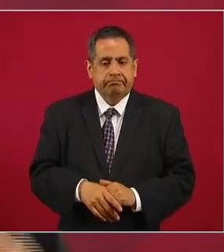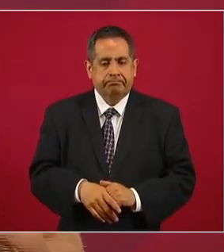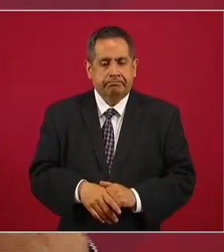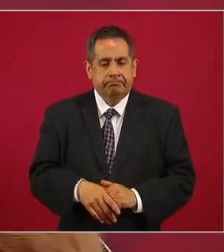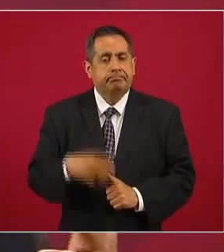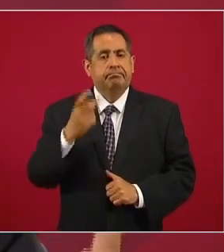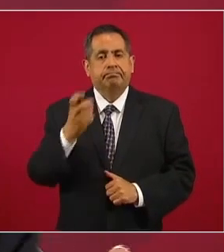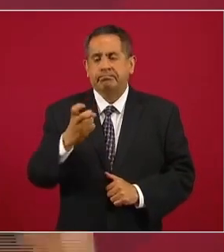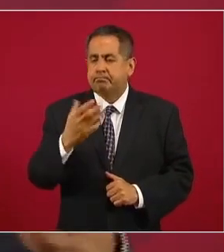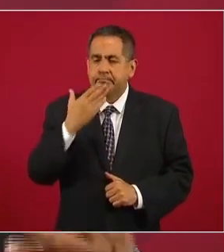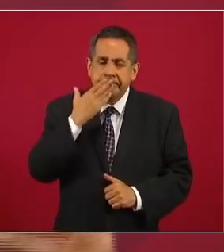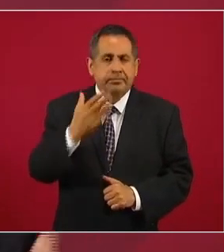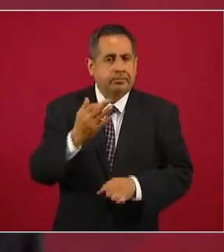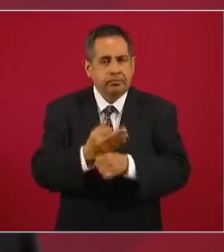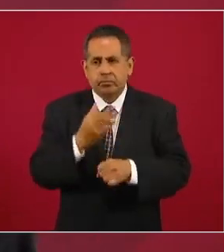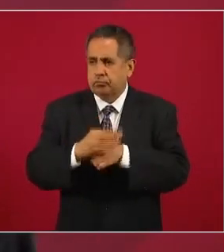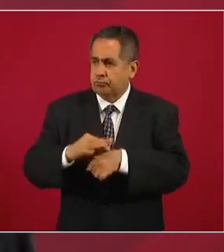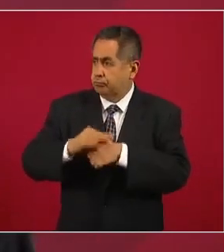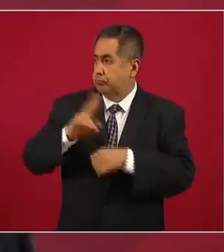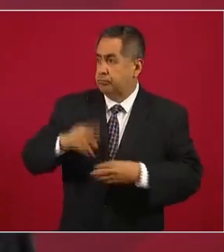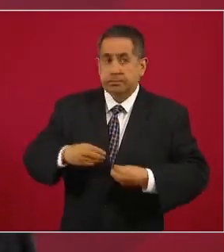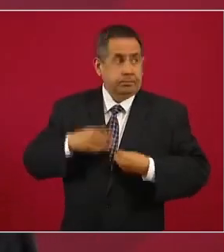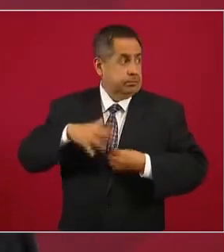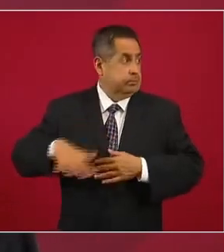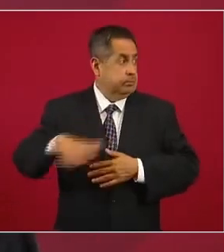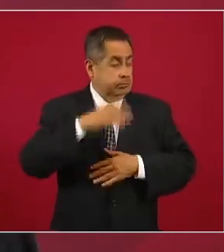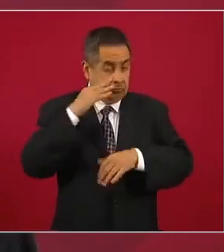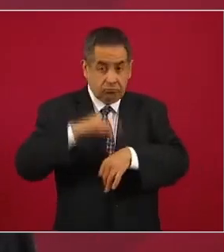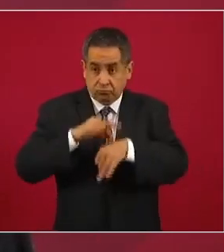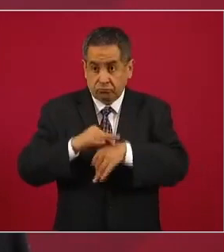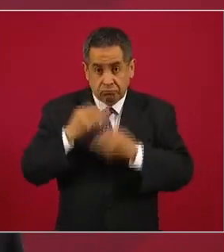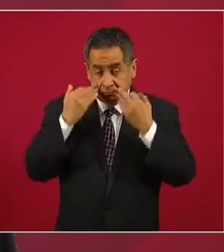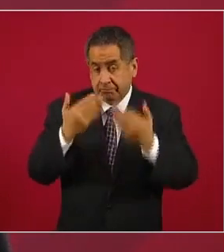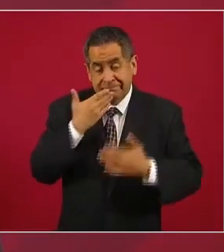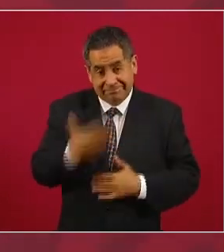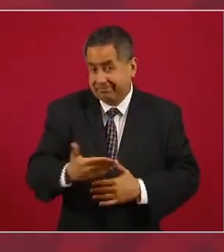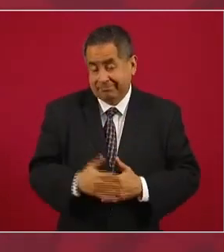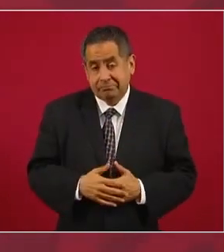Por eso es bueno lo que estamos viviendo. Además,